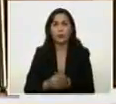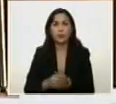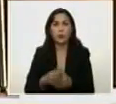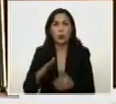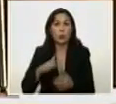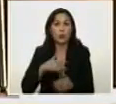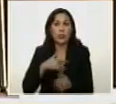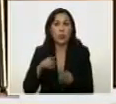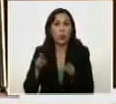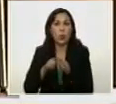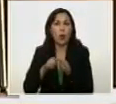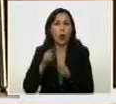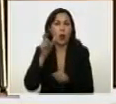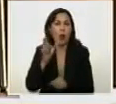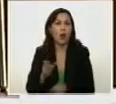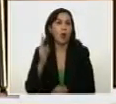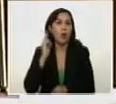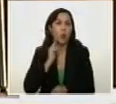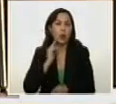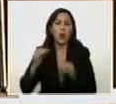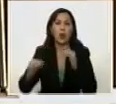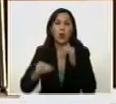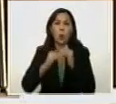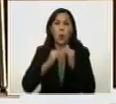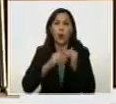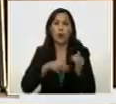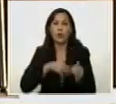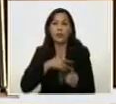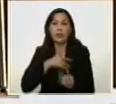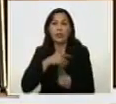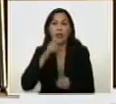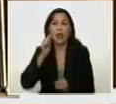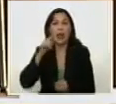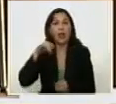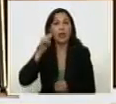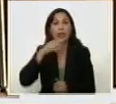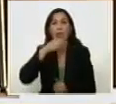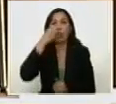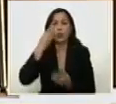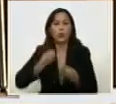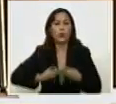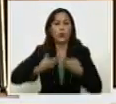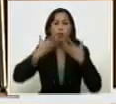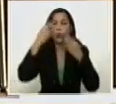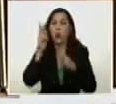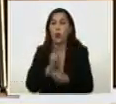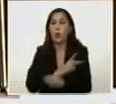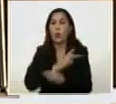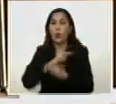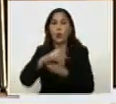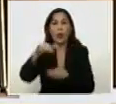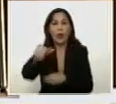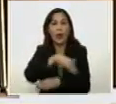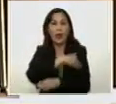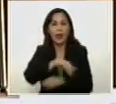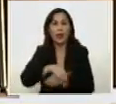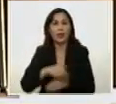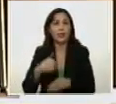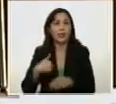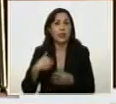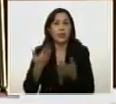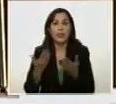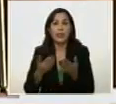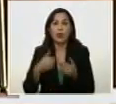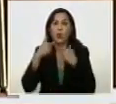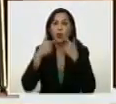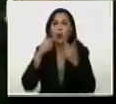siente que está tocando a Bolívar. Hoy nosotros sentimos a Ali más vivo que nunca, con su canto, con sus poemas, en la calle. Y yo no sé cuándo va a